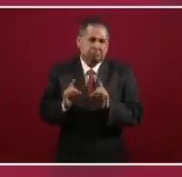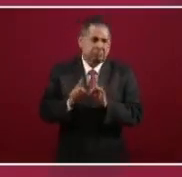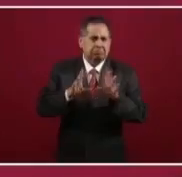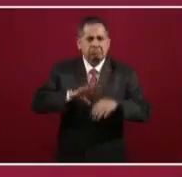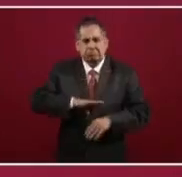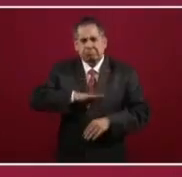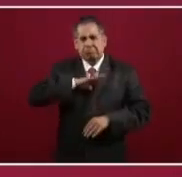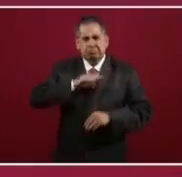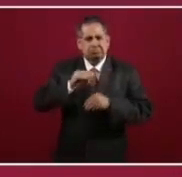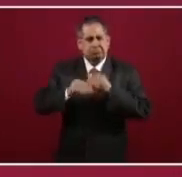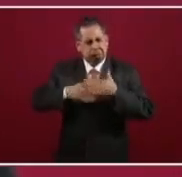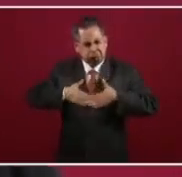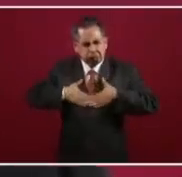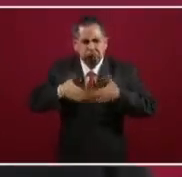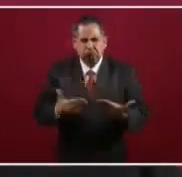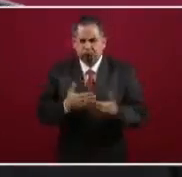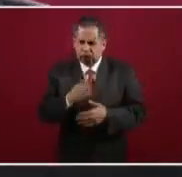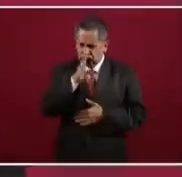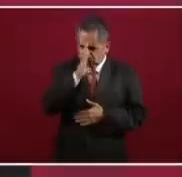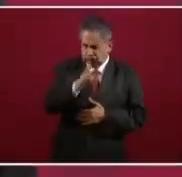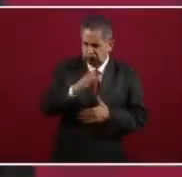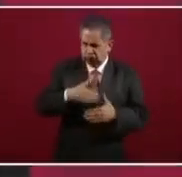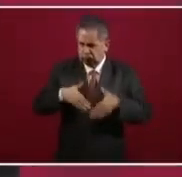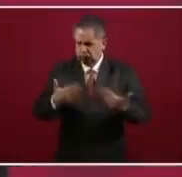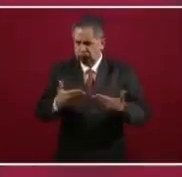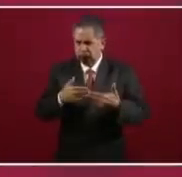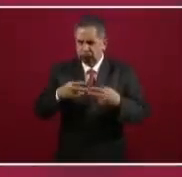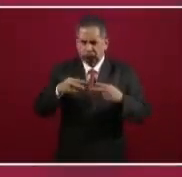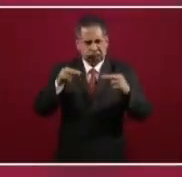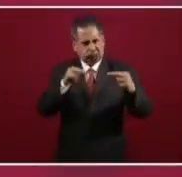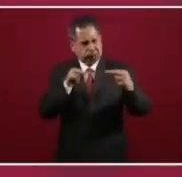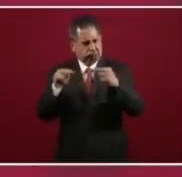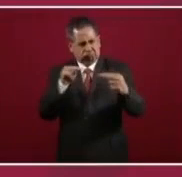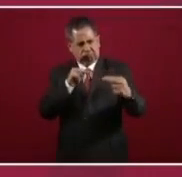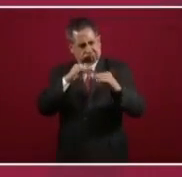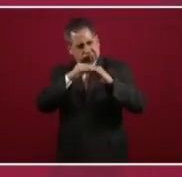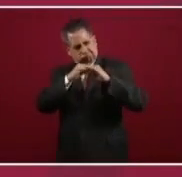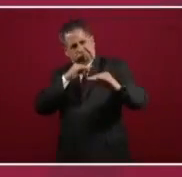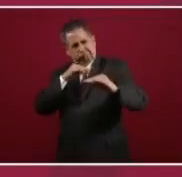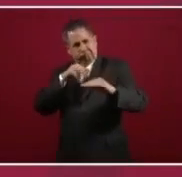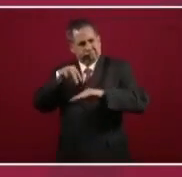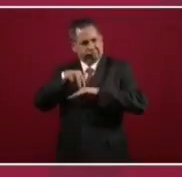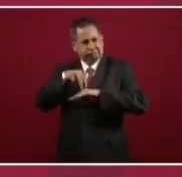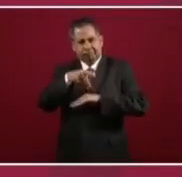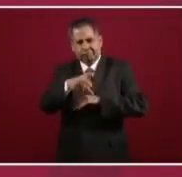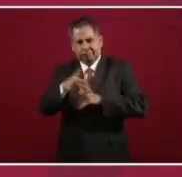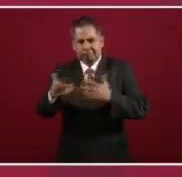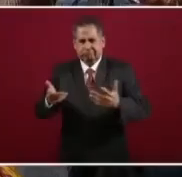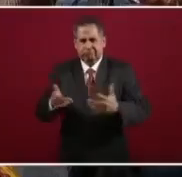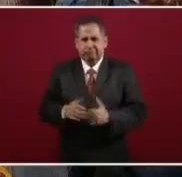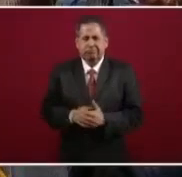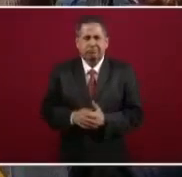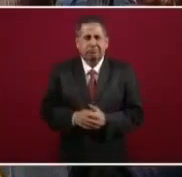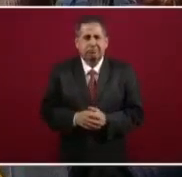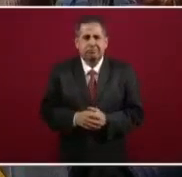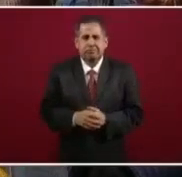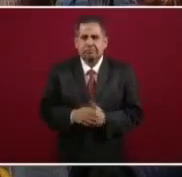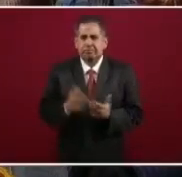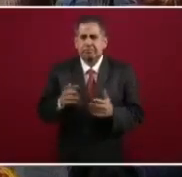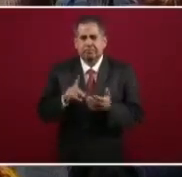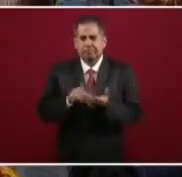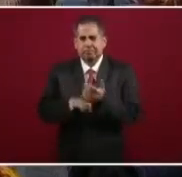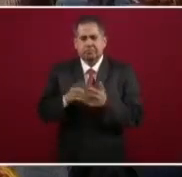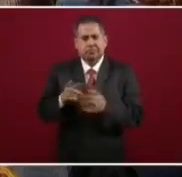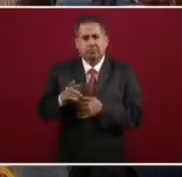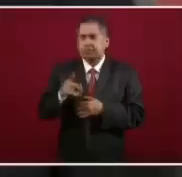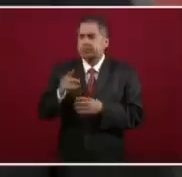ruda franqueza aunque estemos en el altiplano este y no en el